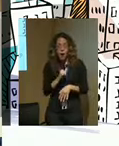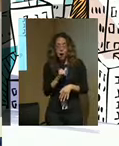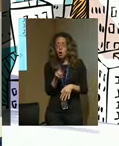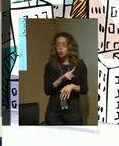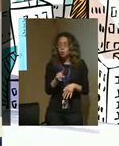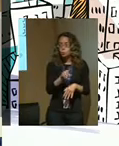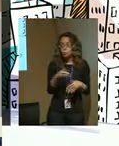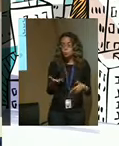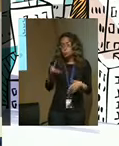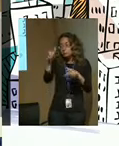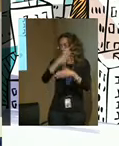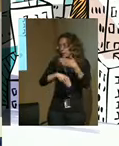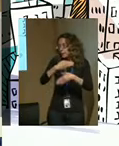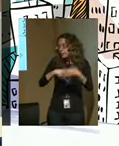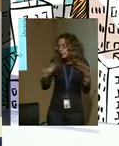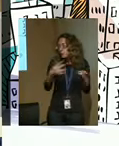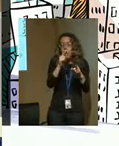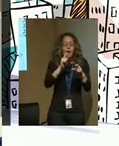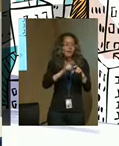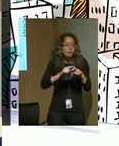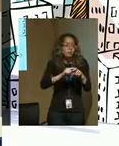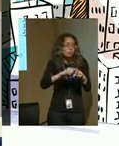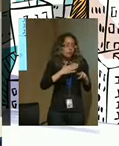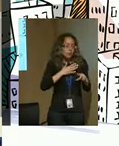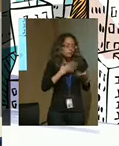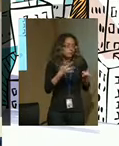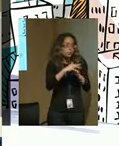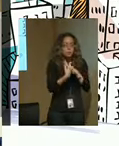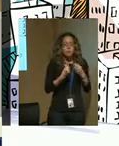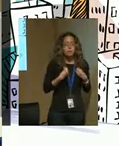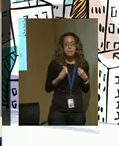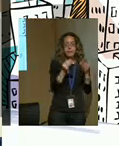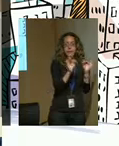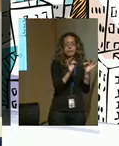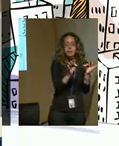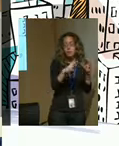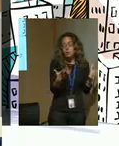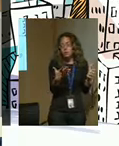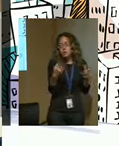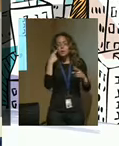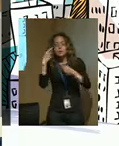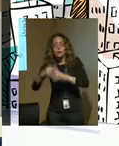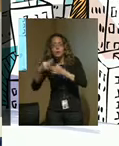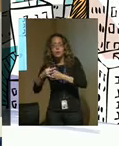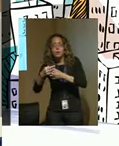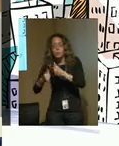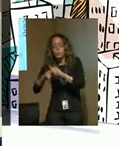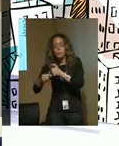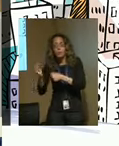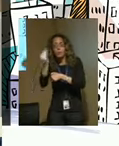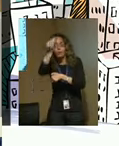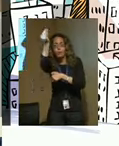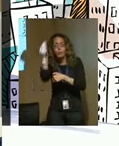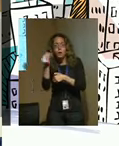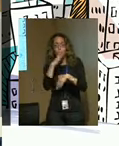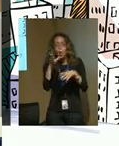La discapacidad pues es una circunstancia de nuestra vida y los sistemas de seguridad pues tendrían que ir mejorando para, en caso de evacuación, pues